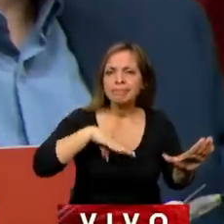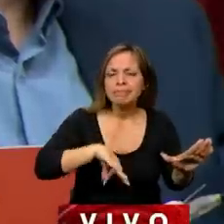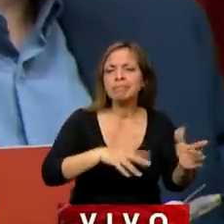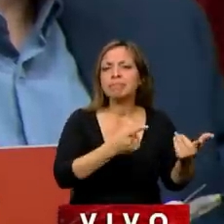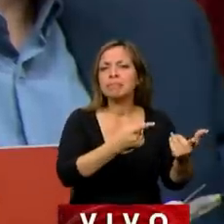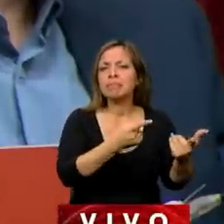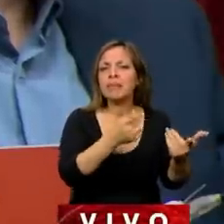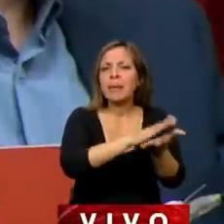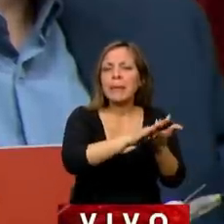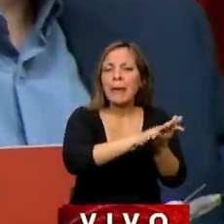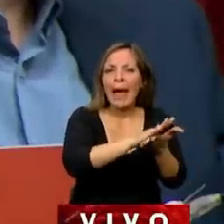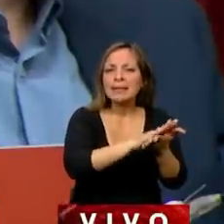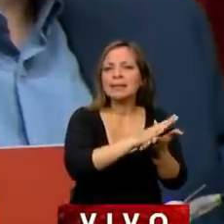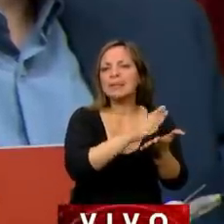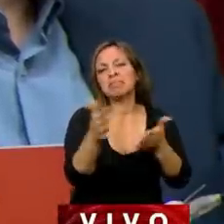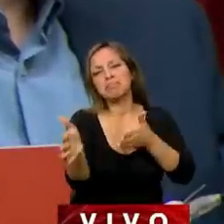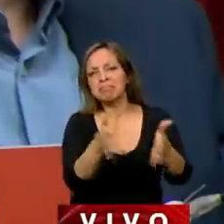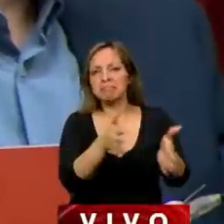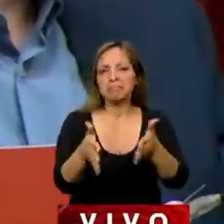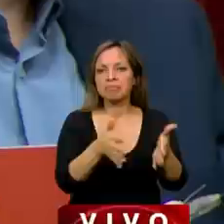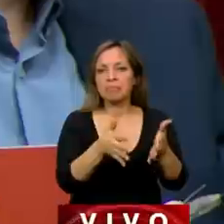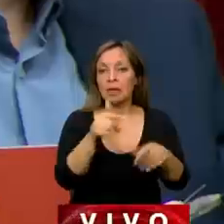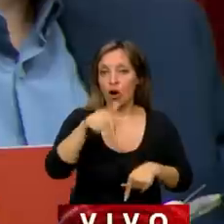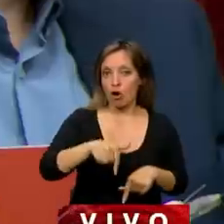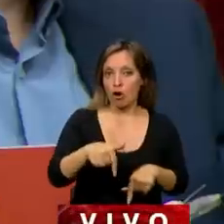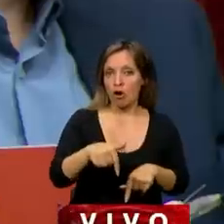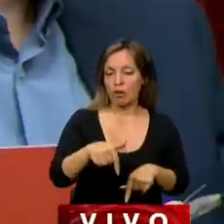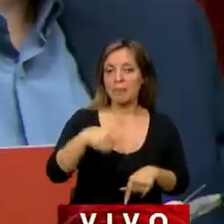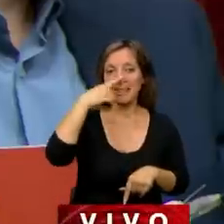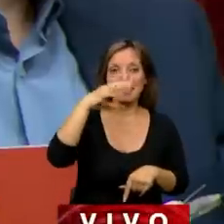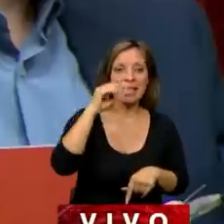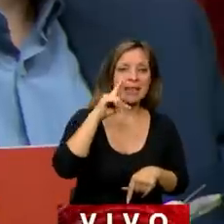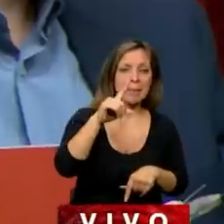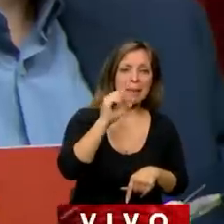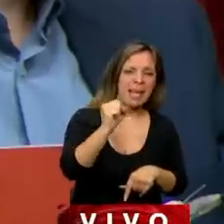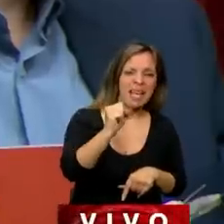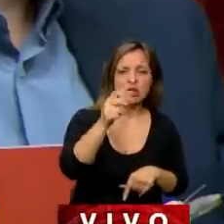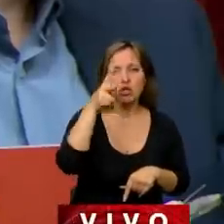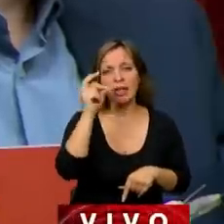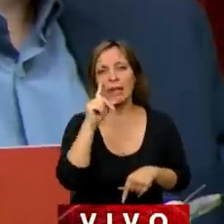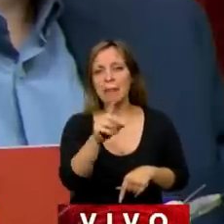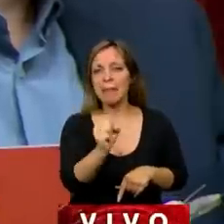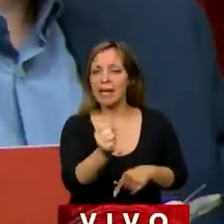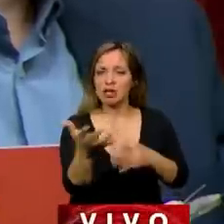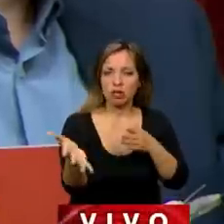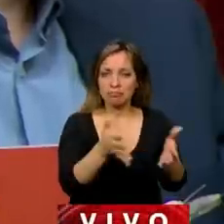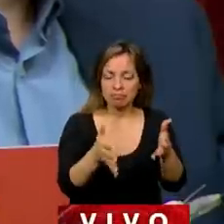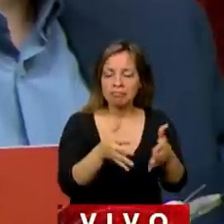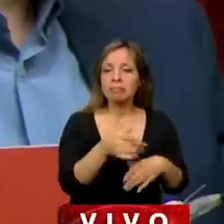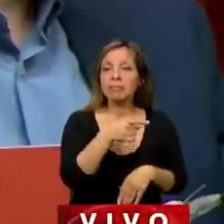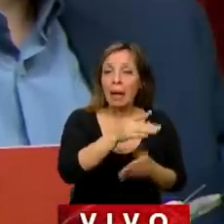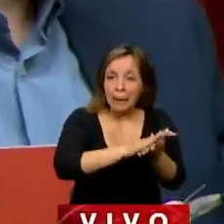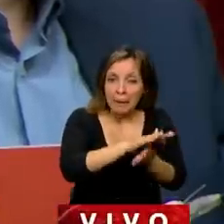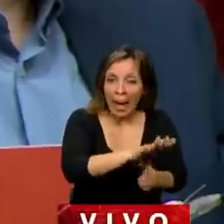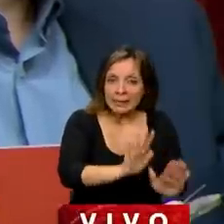que parten de la base promedio hoy de 70 mil pesos, 80 mil pesos,